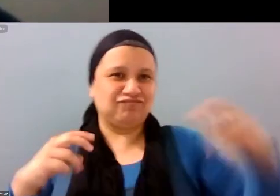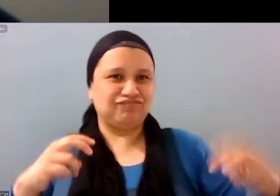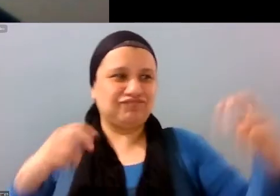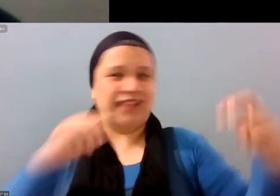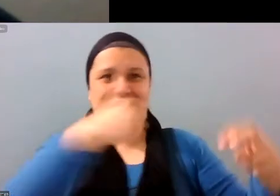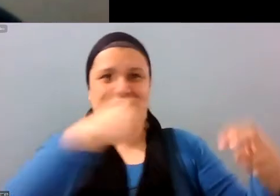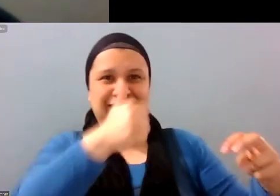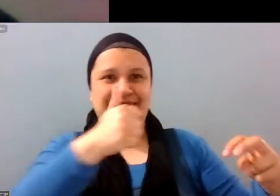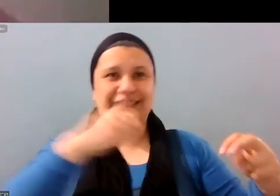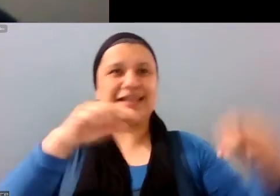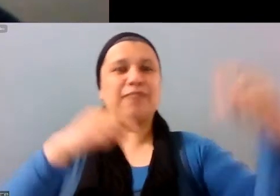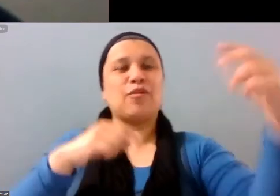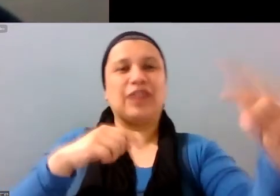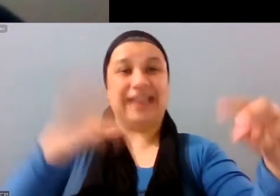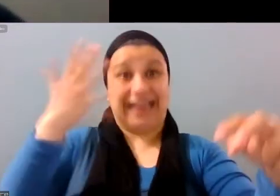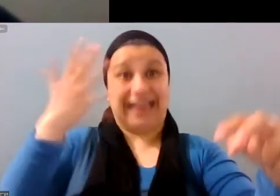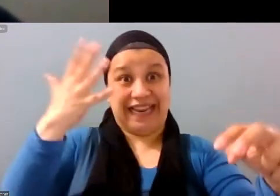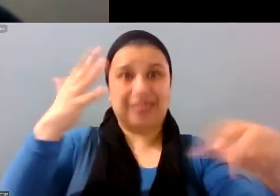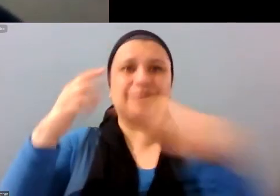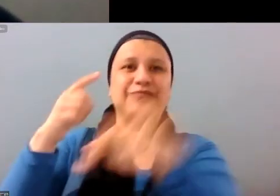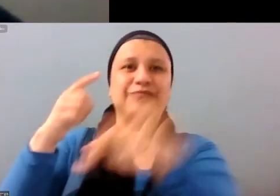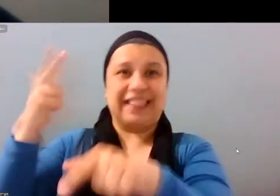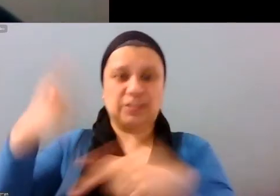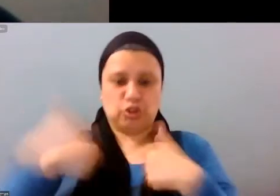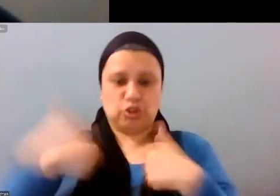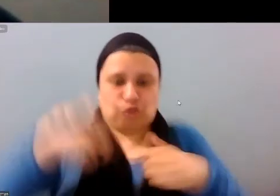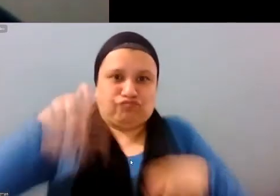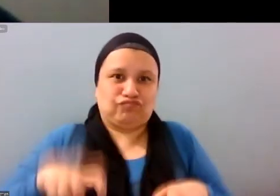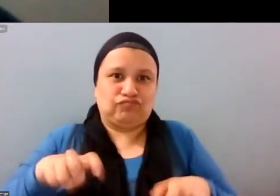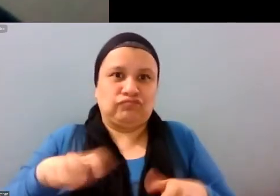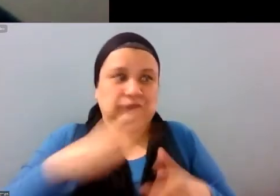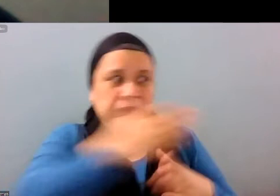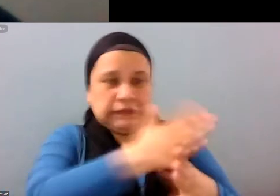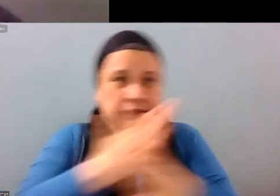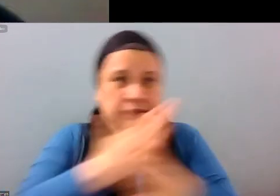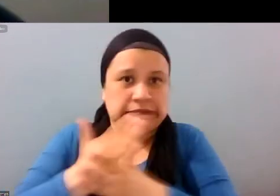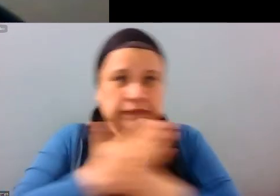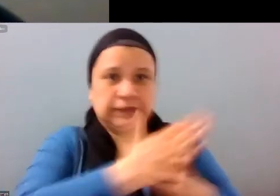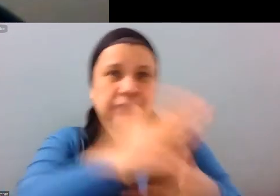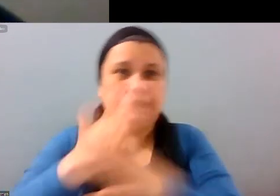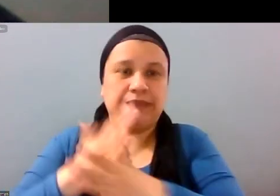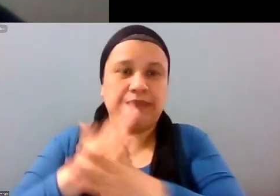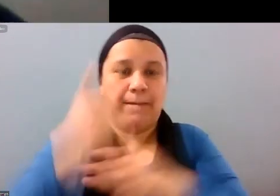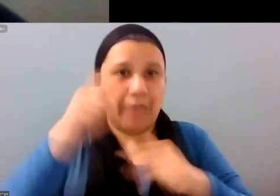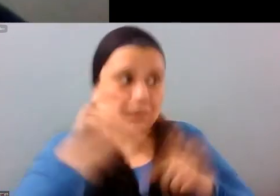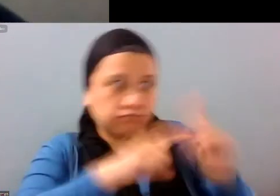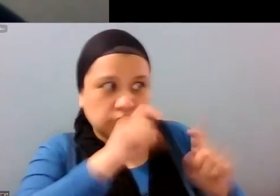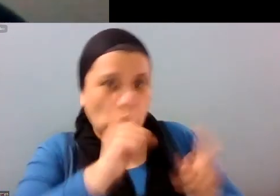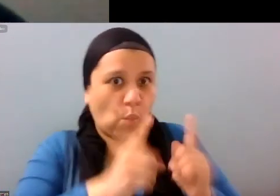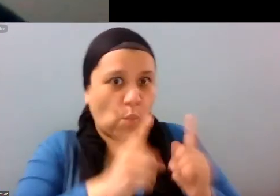y tercero dividirme yo entre los tres para poder evacuar dudas pero